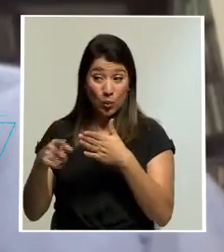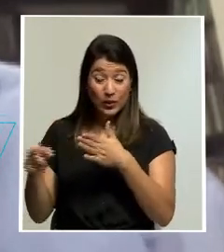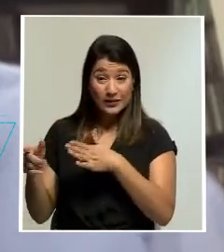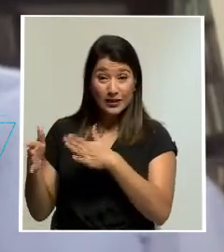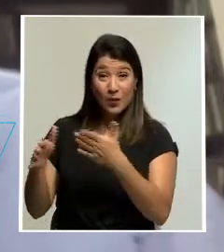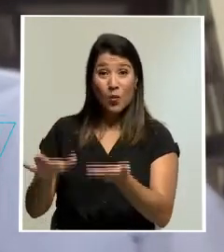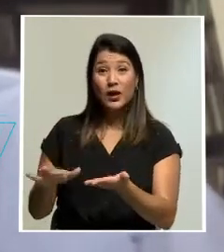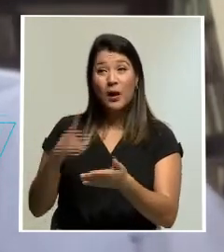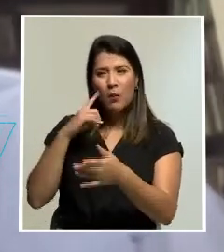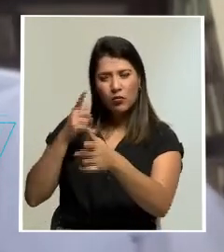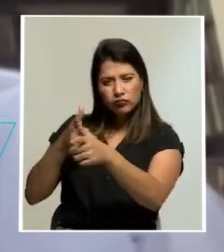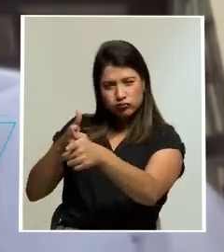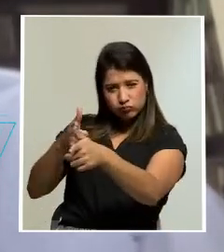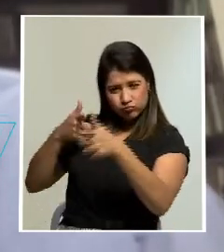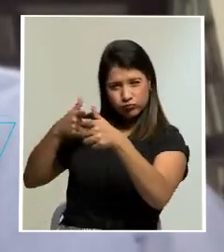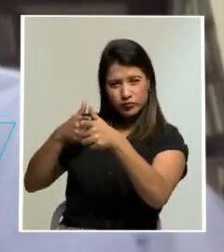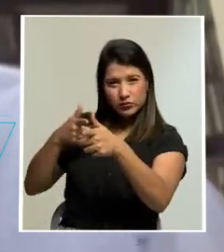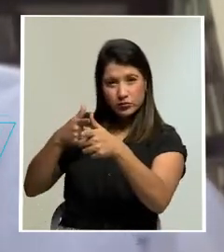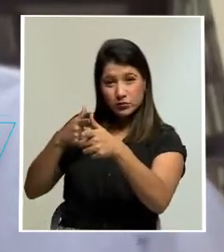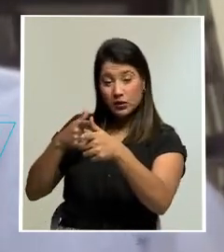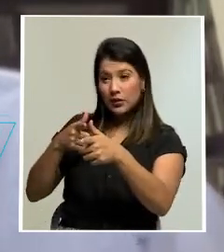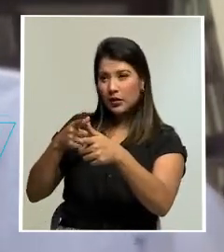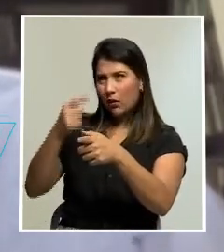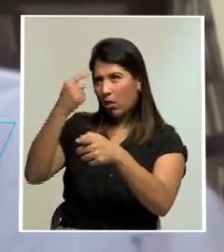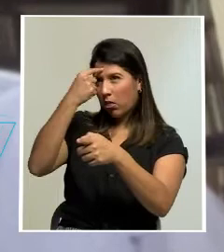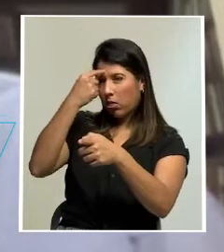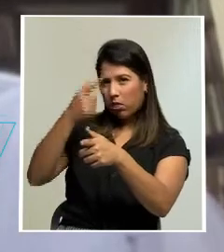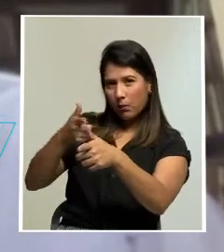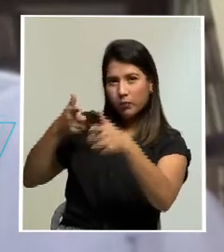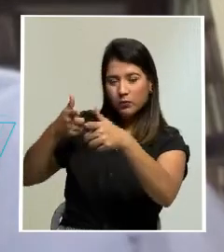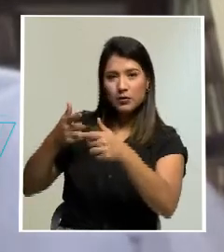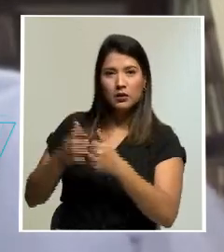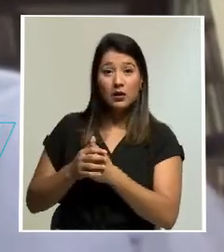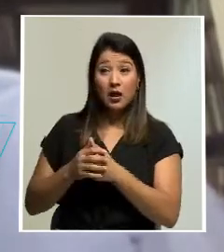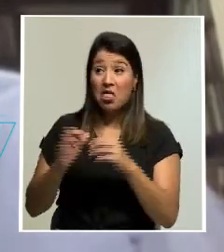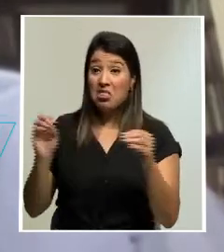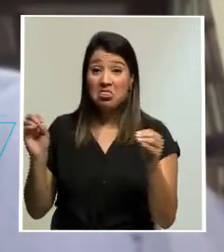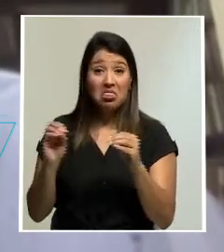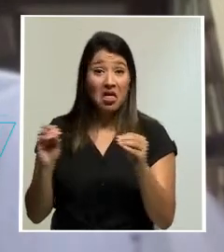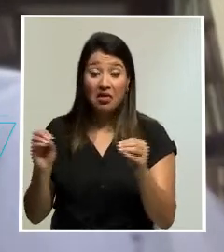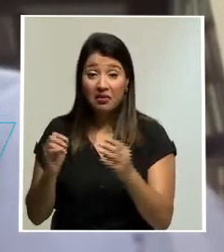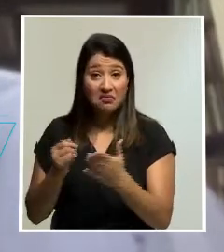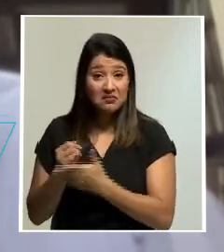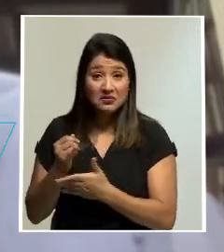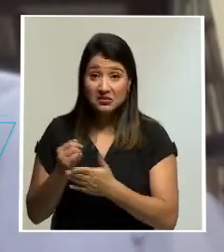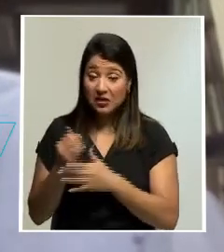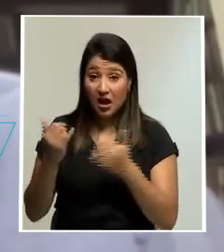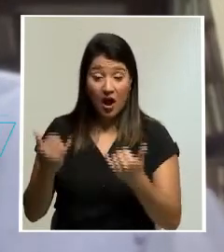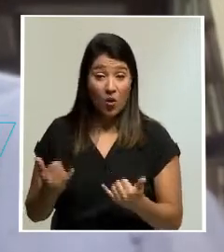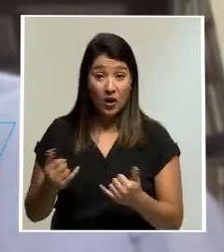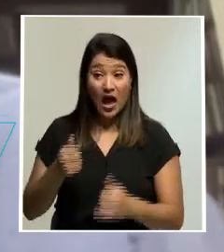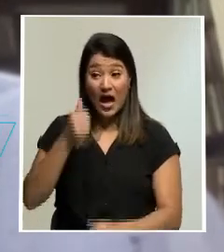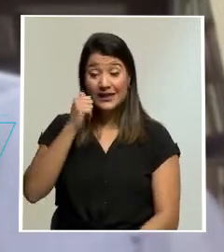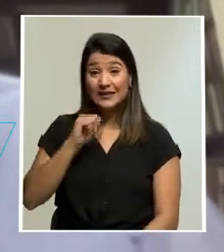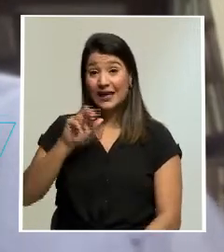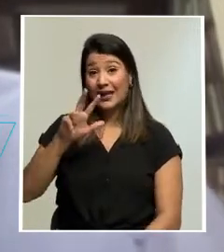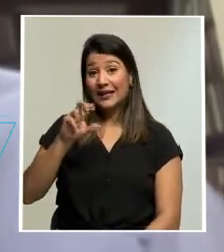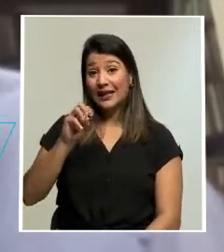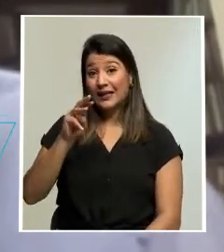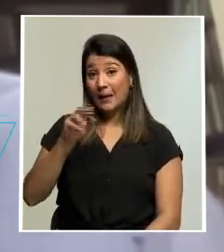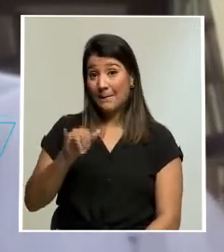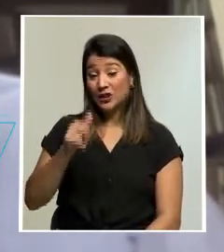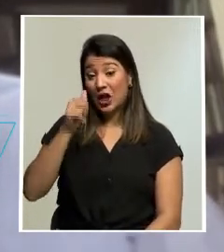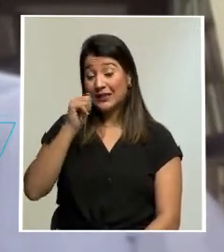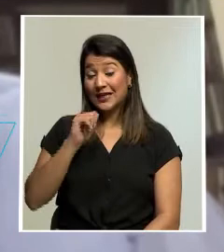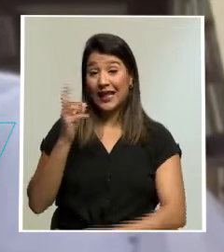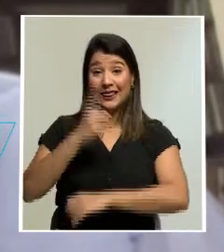por francotiradores. Nadie ha sido separado de su cargo para ser investigado. Ayer fue 30 de mayo, Día de las Madres